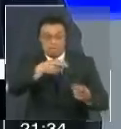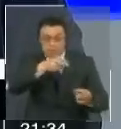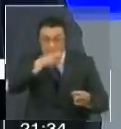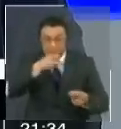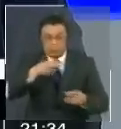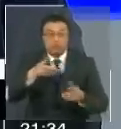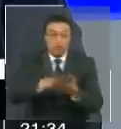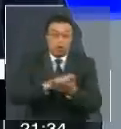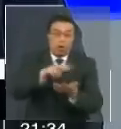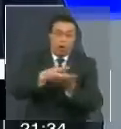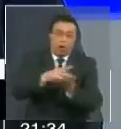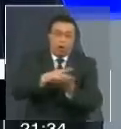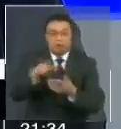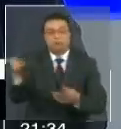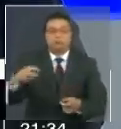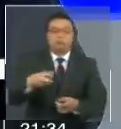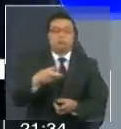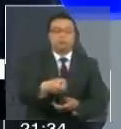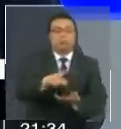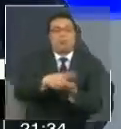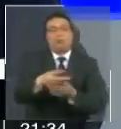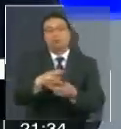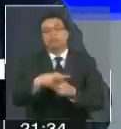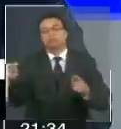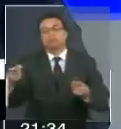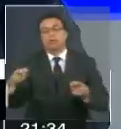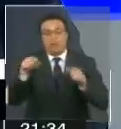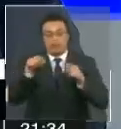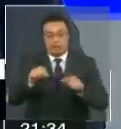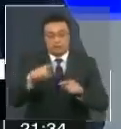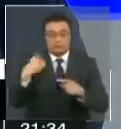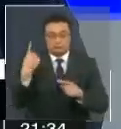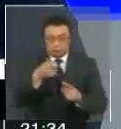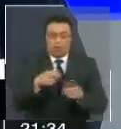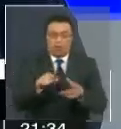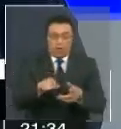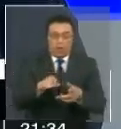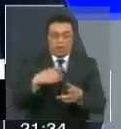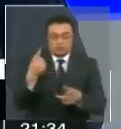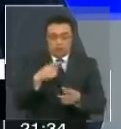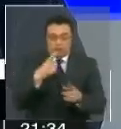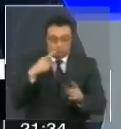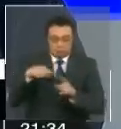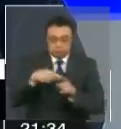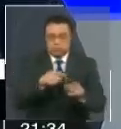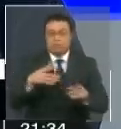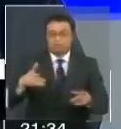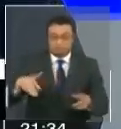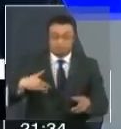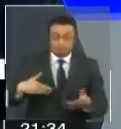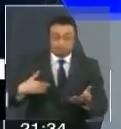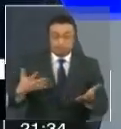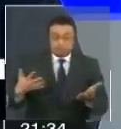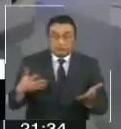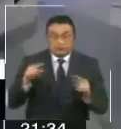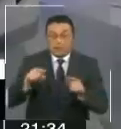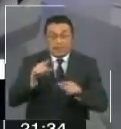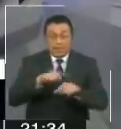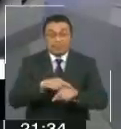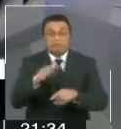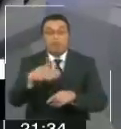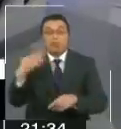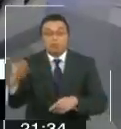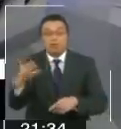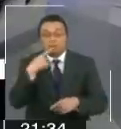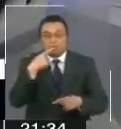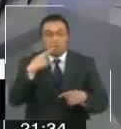gracia. Desgraciadamente, para nosotros, digamos, como persecutores, esta persona tiempo después se